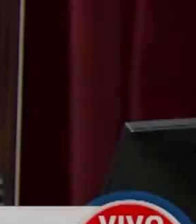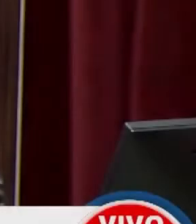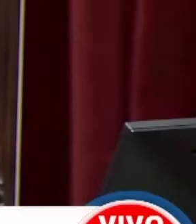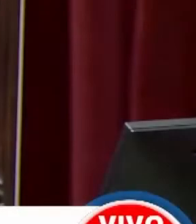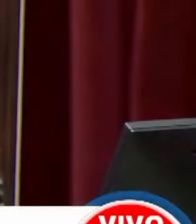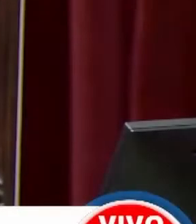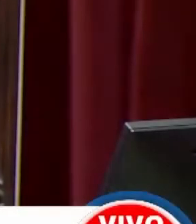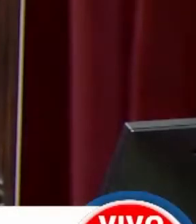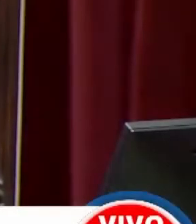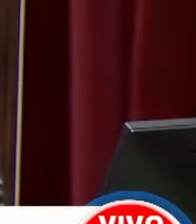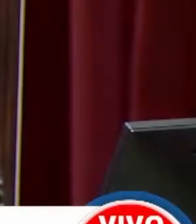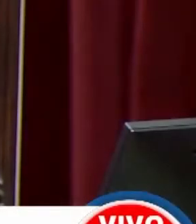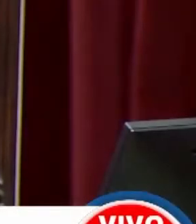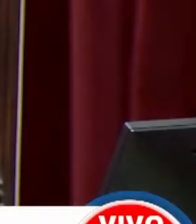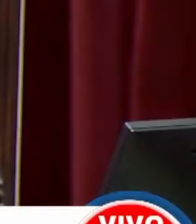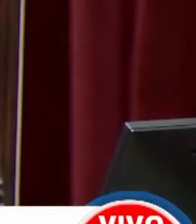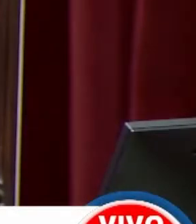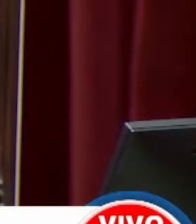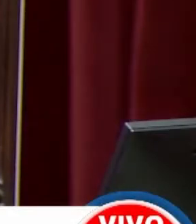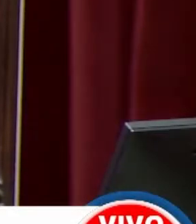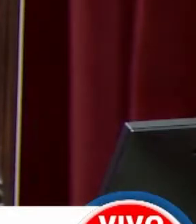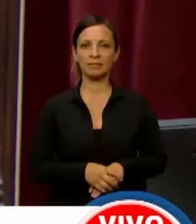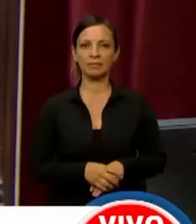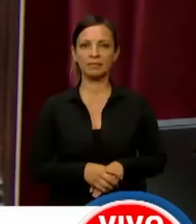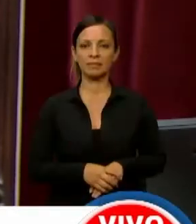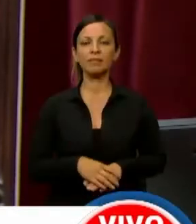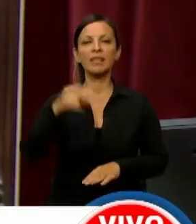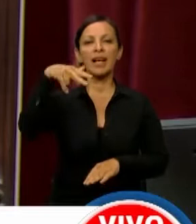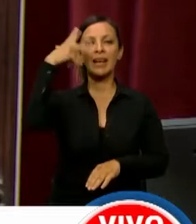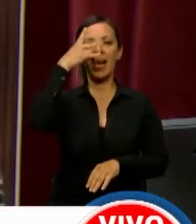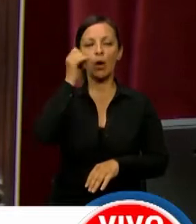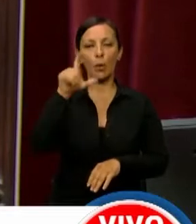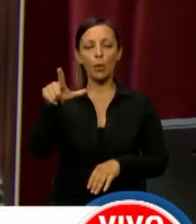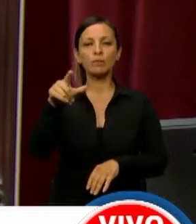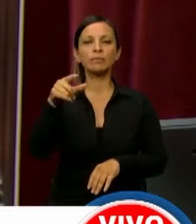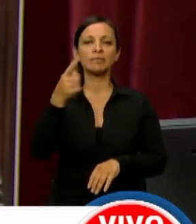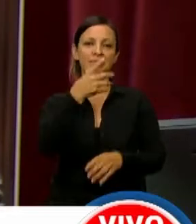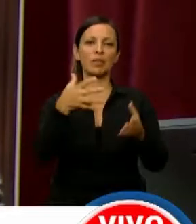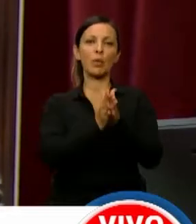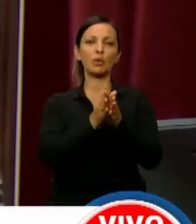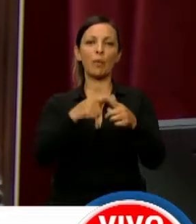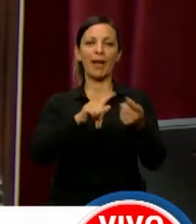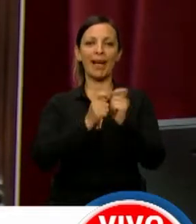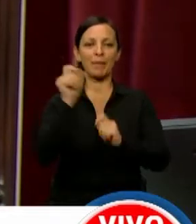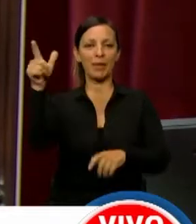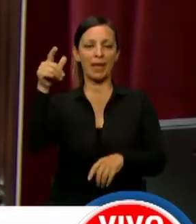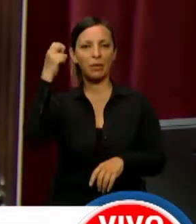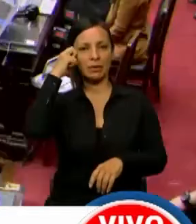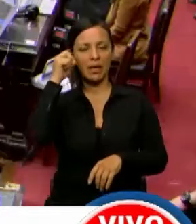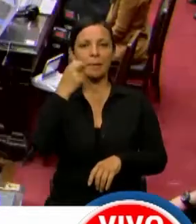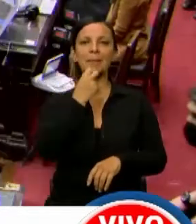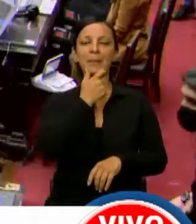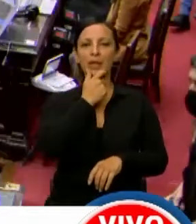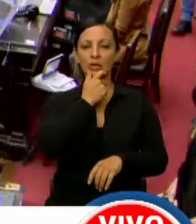Palabra la diputada Claudia Najul, Juntos por el Cambio, UCR Mendoza. Gracias,